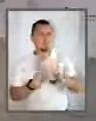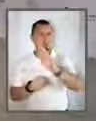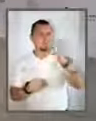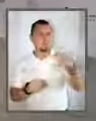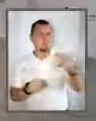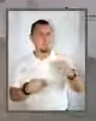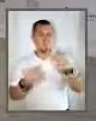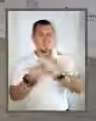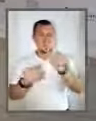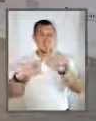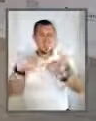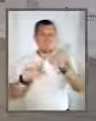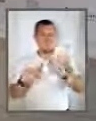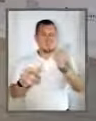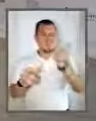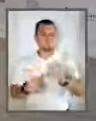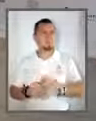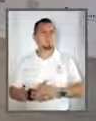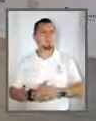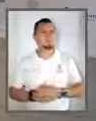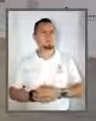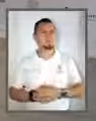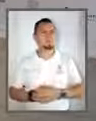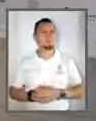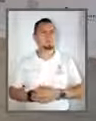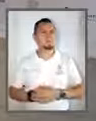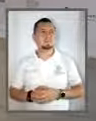nombre del laboratorio subrogado.